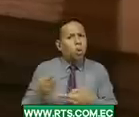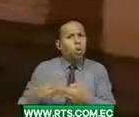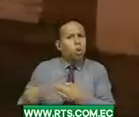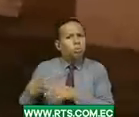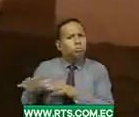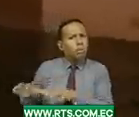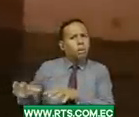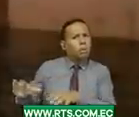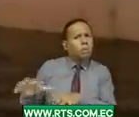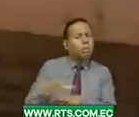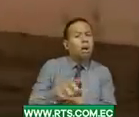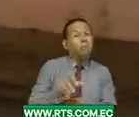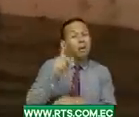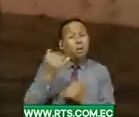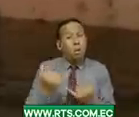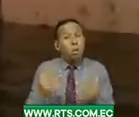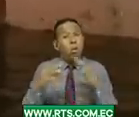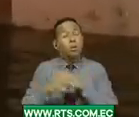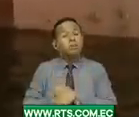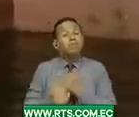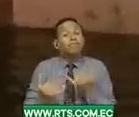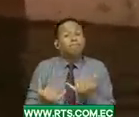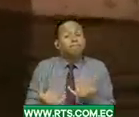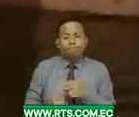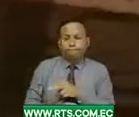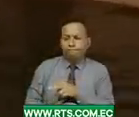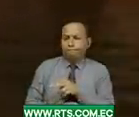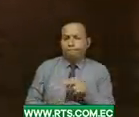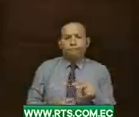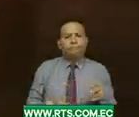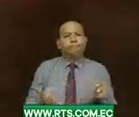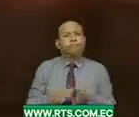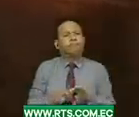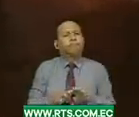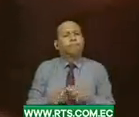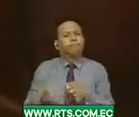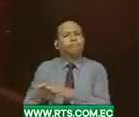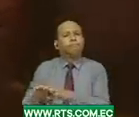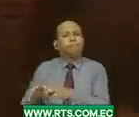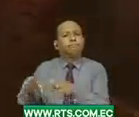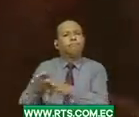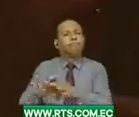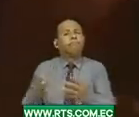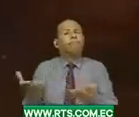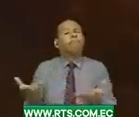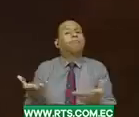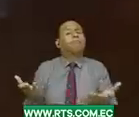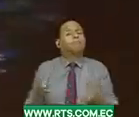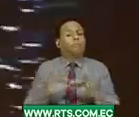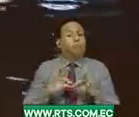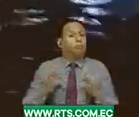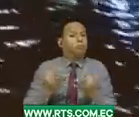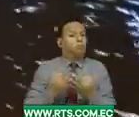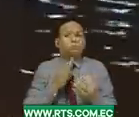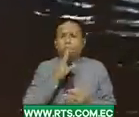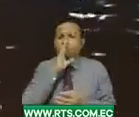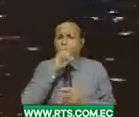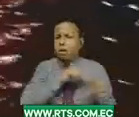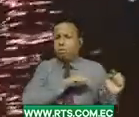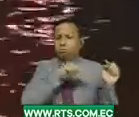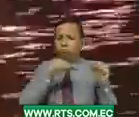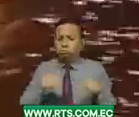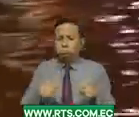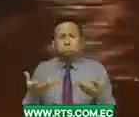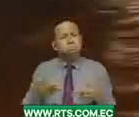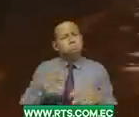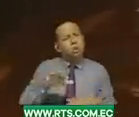sin embargo, a esta hora vemos que hoy están cerrados. Las familias normalmente bajo a las